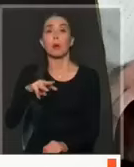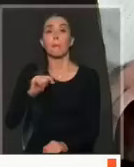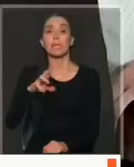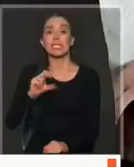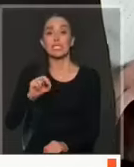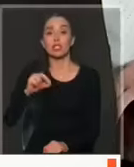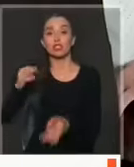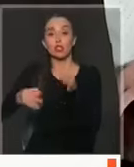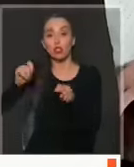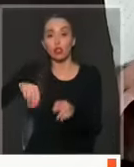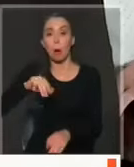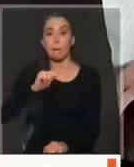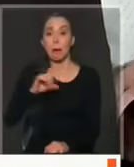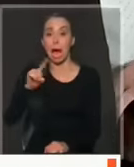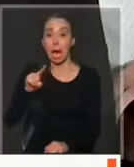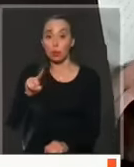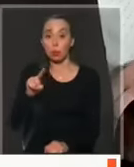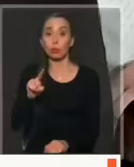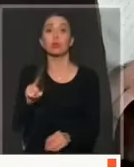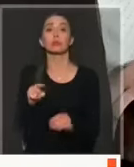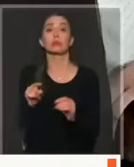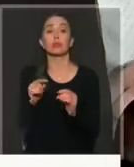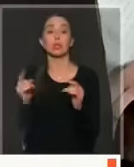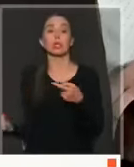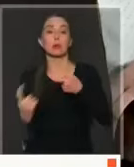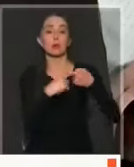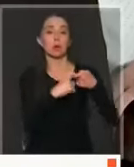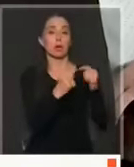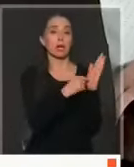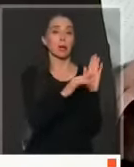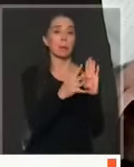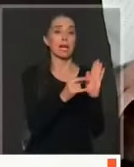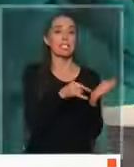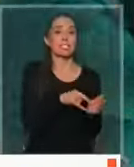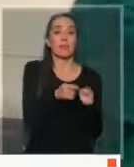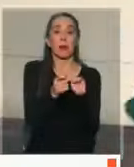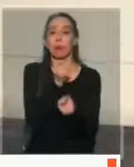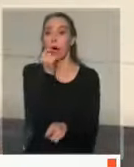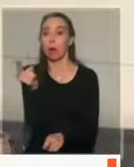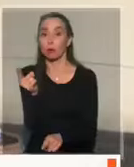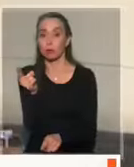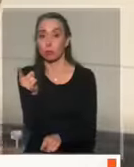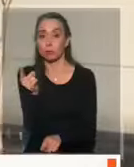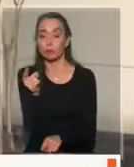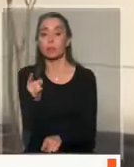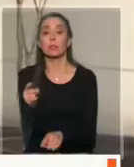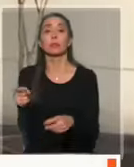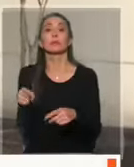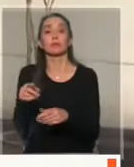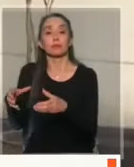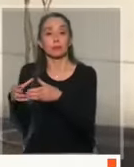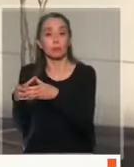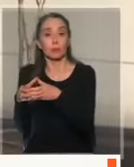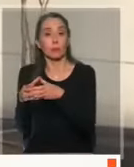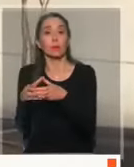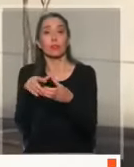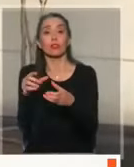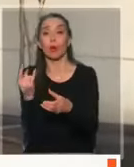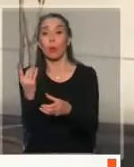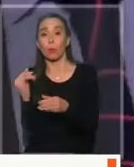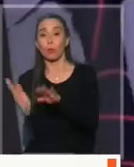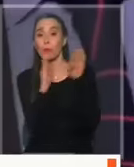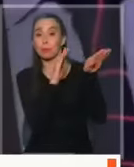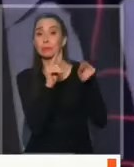nos vamos a adherir a la eventual acusación constitucional que se presente. Desde el gremialismo tuvieron que salir a enfrentar